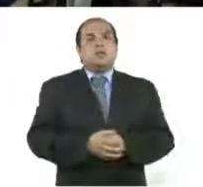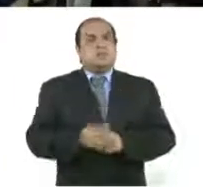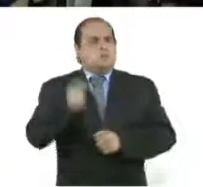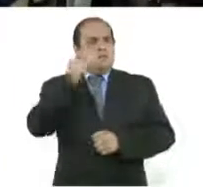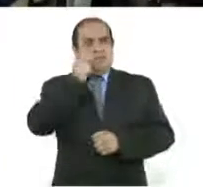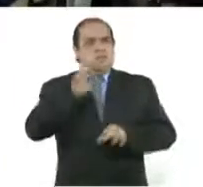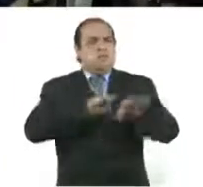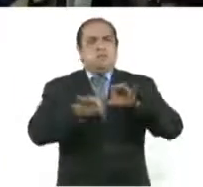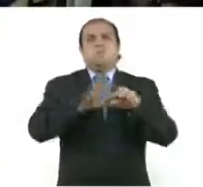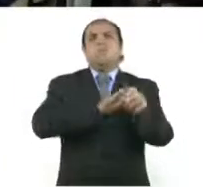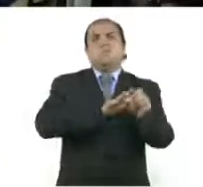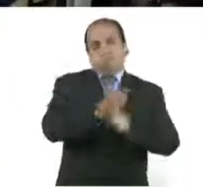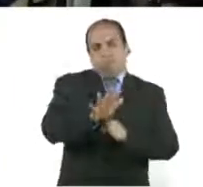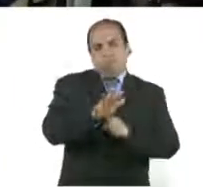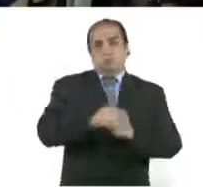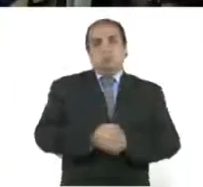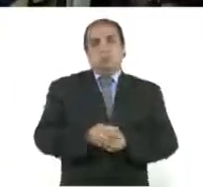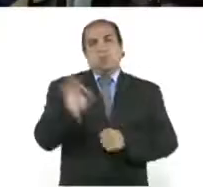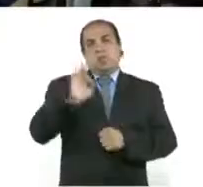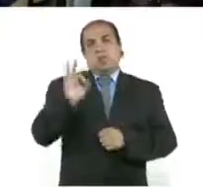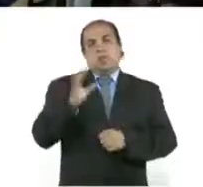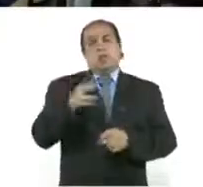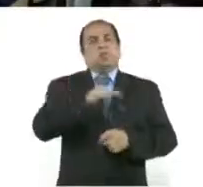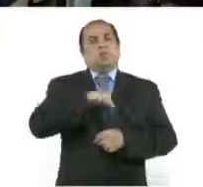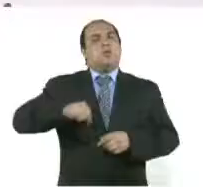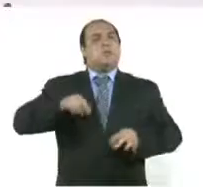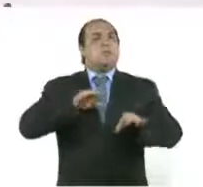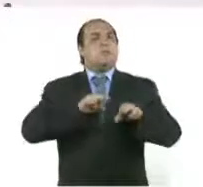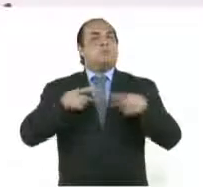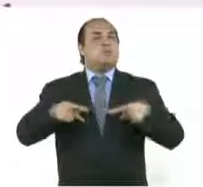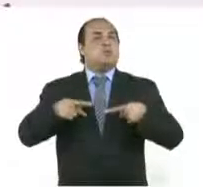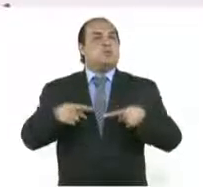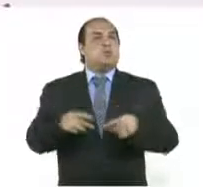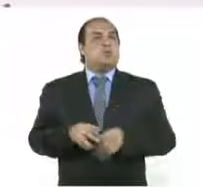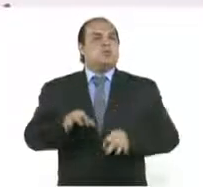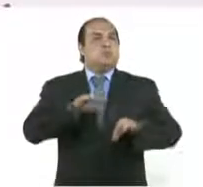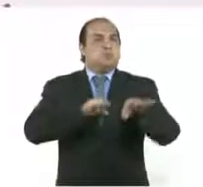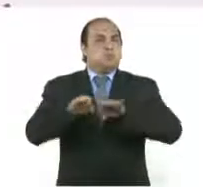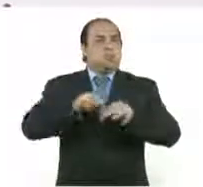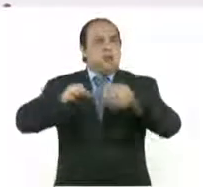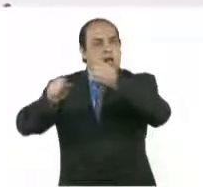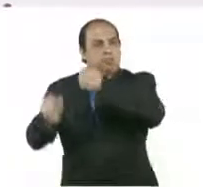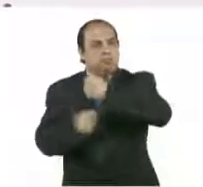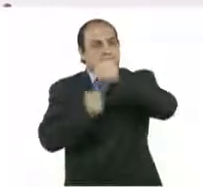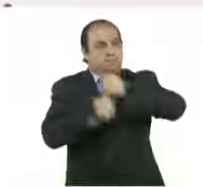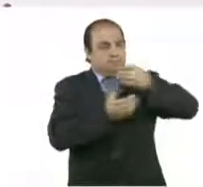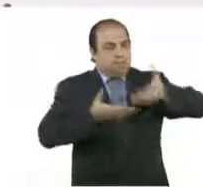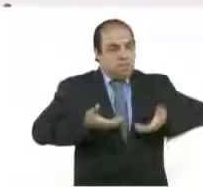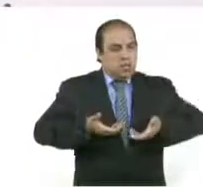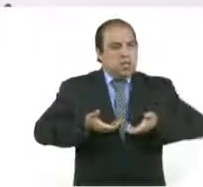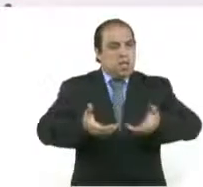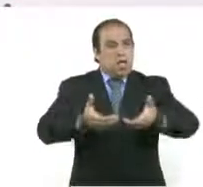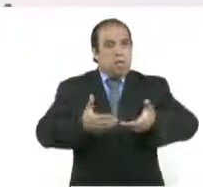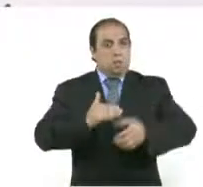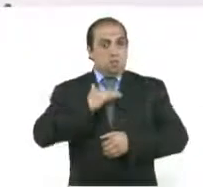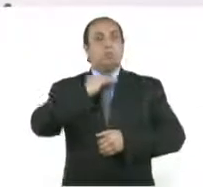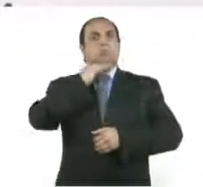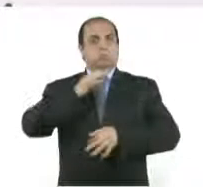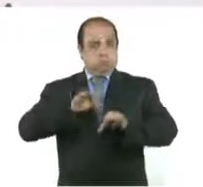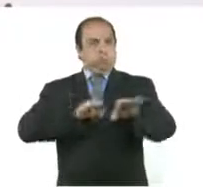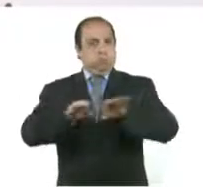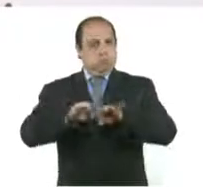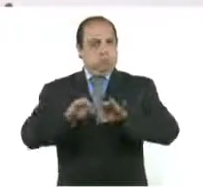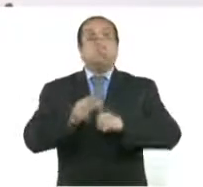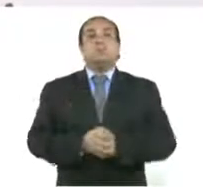nuestro trabajo. Si fuimos personas que nos dedicamos a barrer las calles, un digno oficio. Si